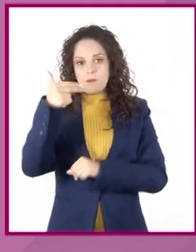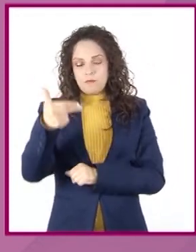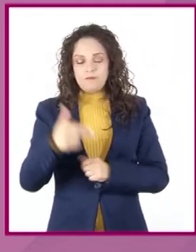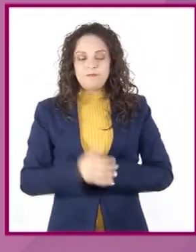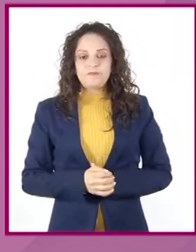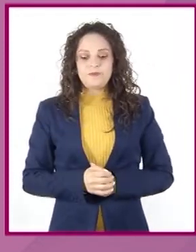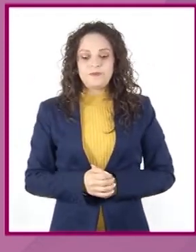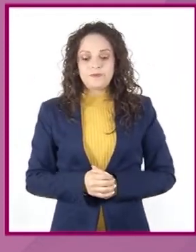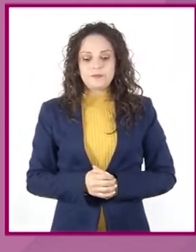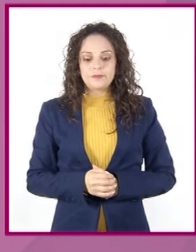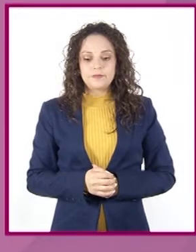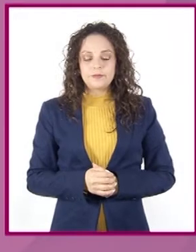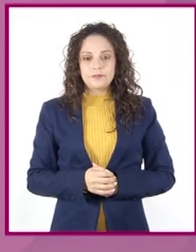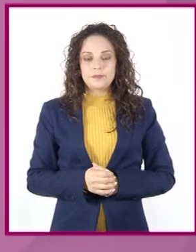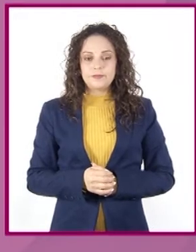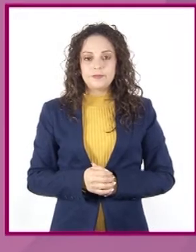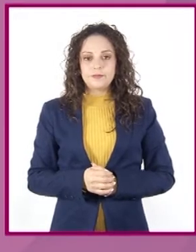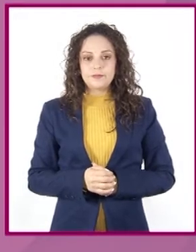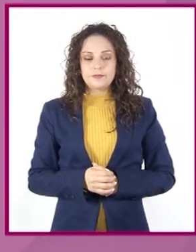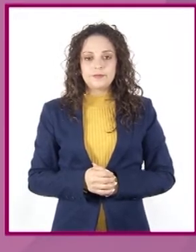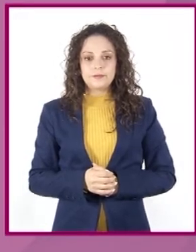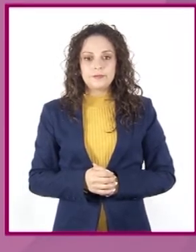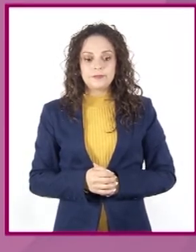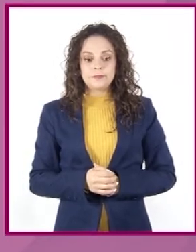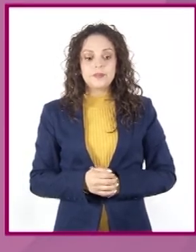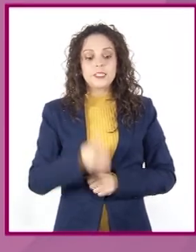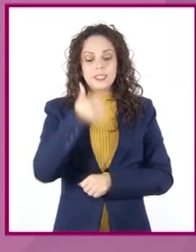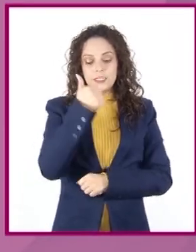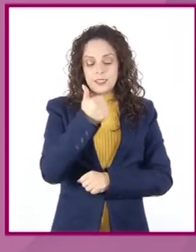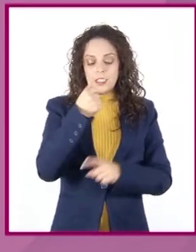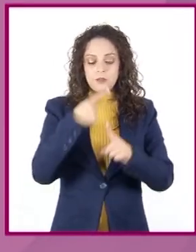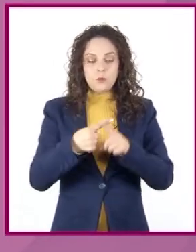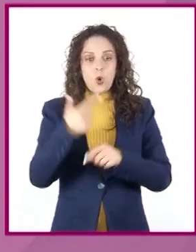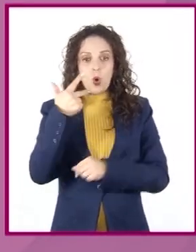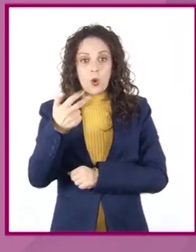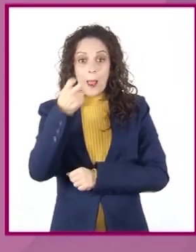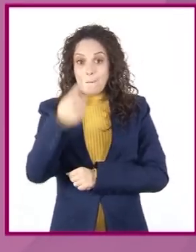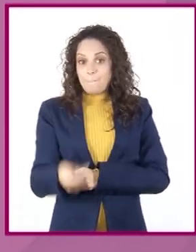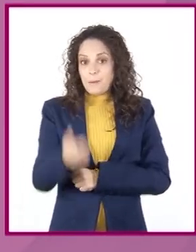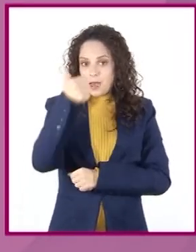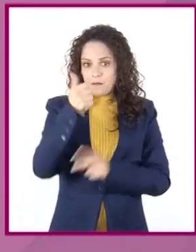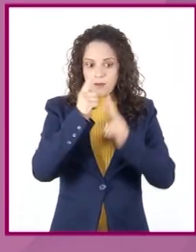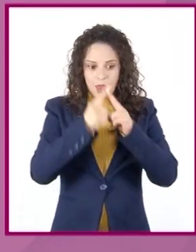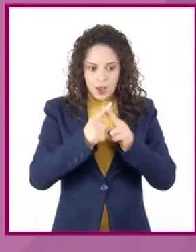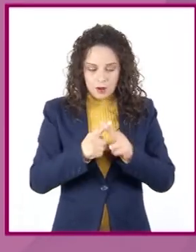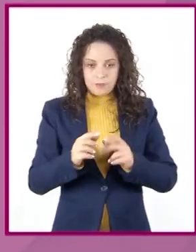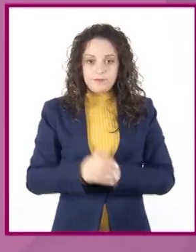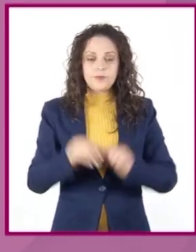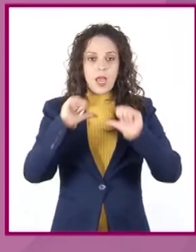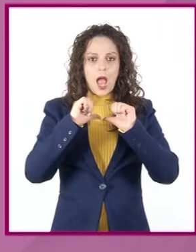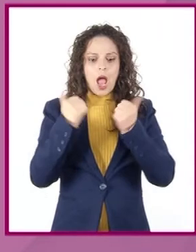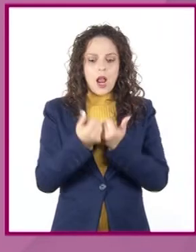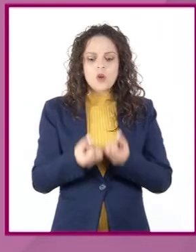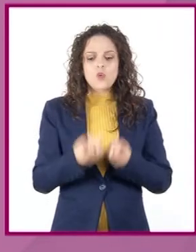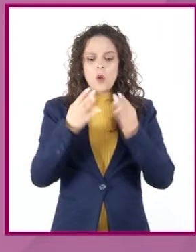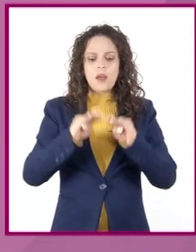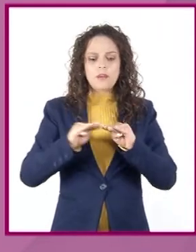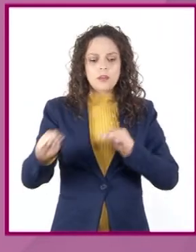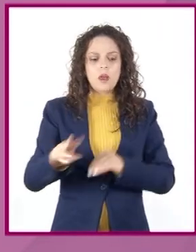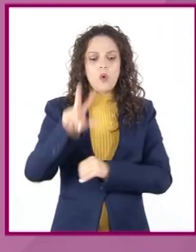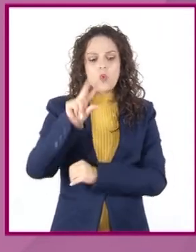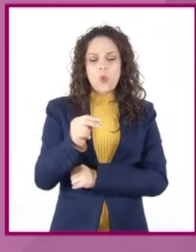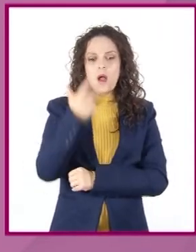del rectángulo que sirve de base. 6 por 8. El área de la base mide 48 centímetros